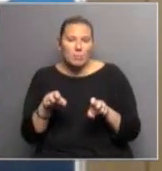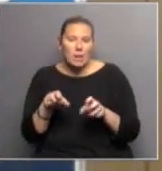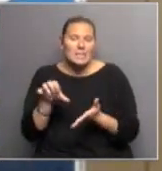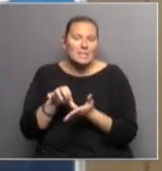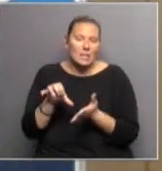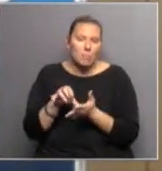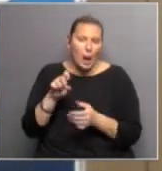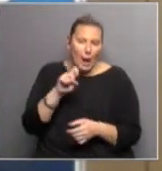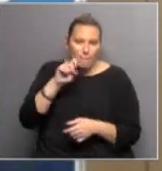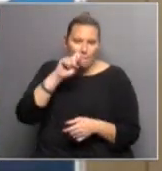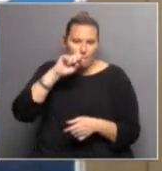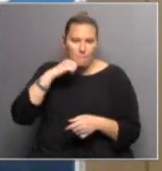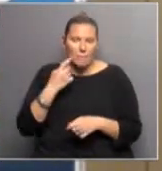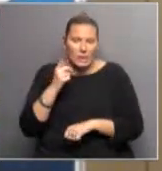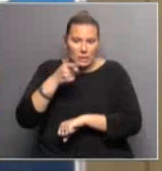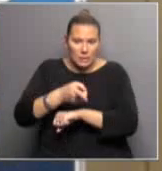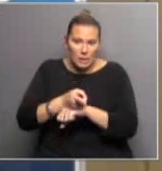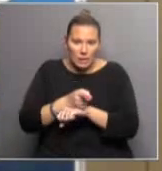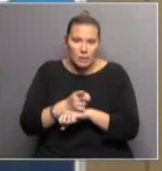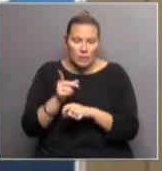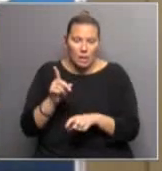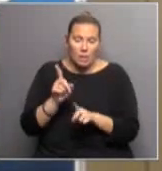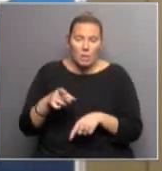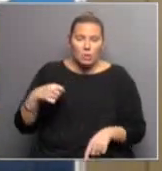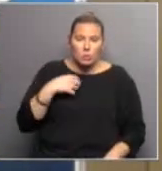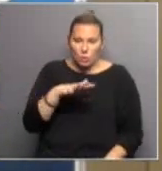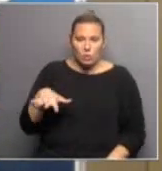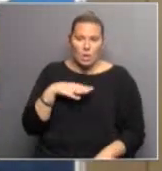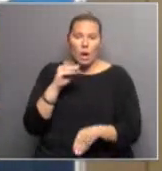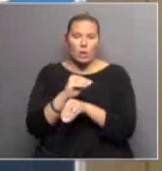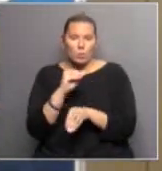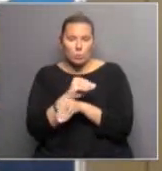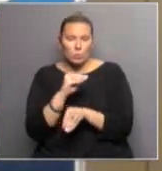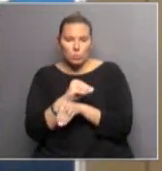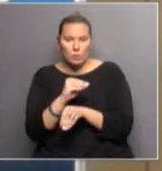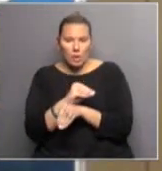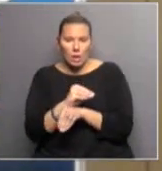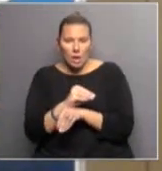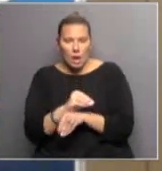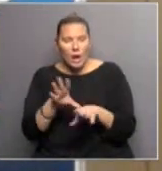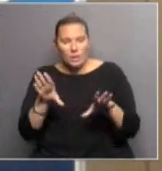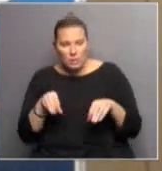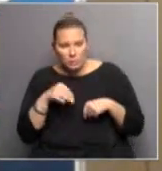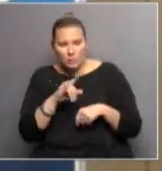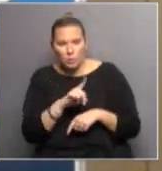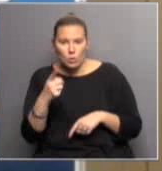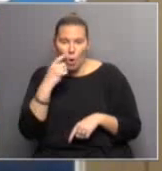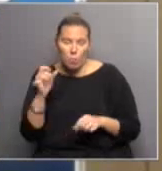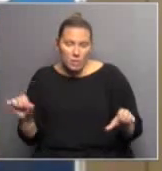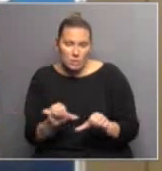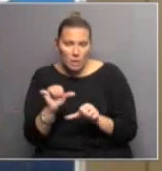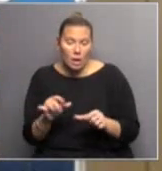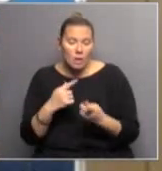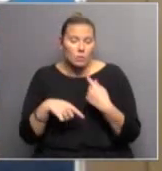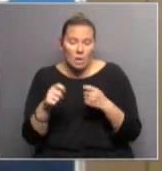patriarcal y a la sociedad, ¿no? Lo que la cultura habilita o no habilita hacer a los varones, se van sofisticando